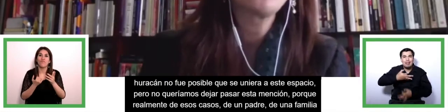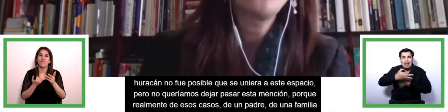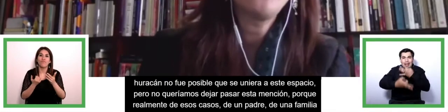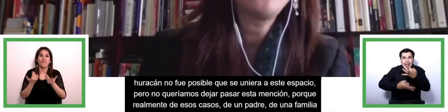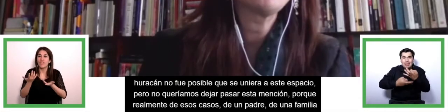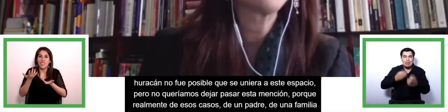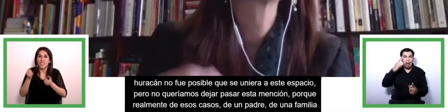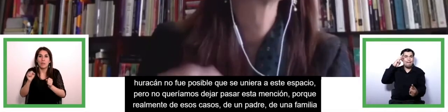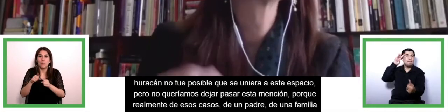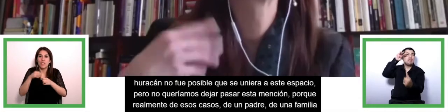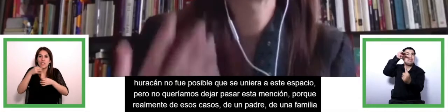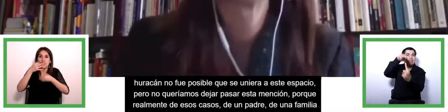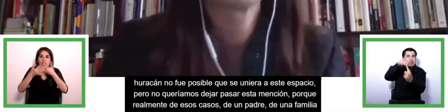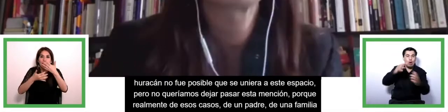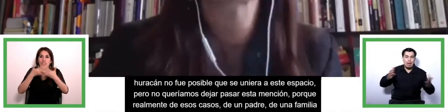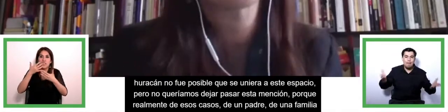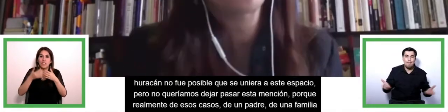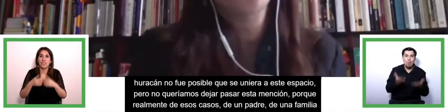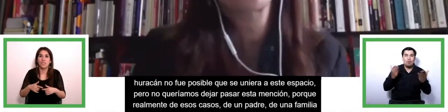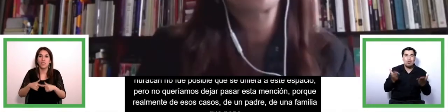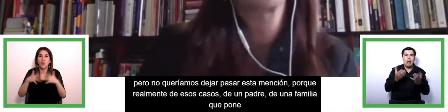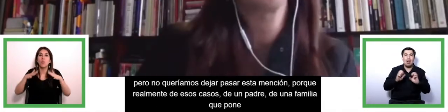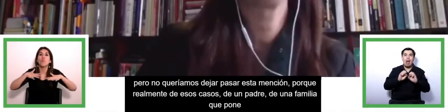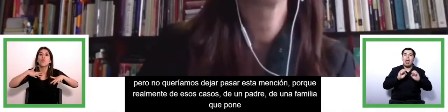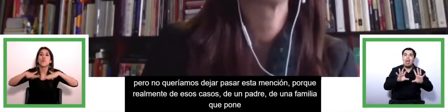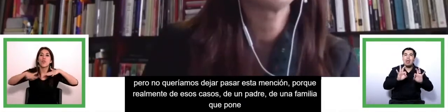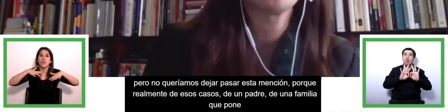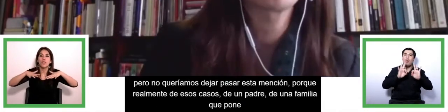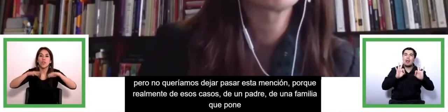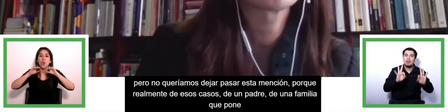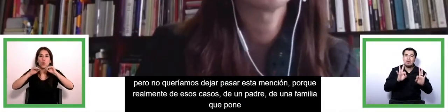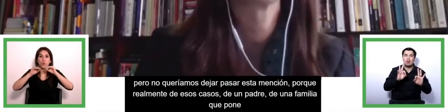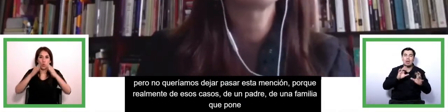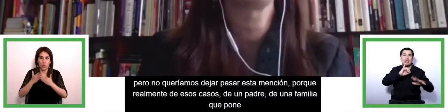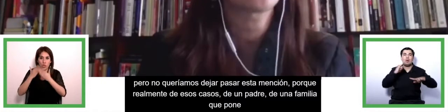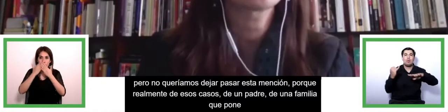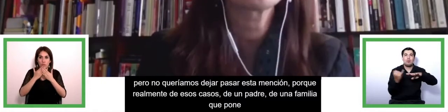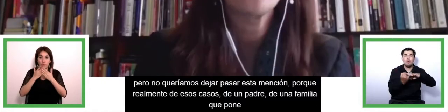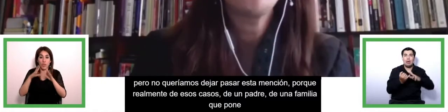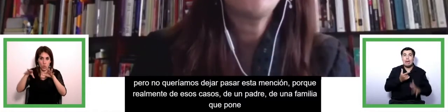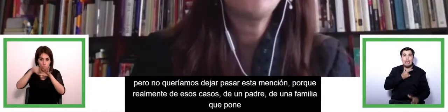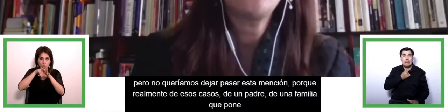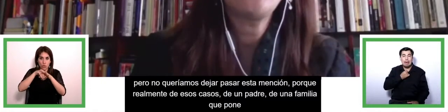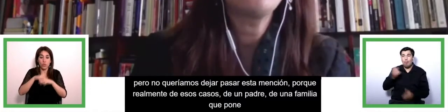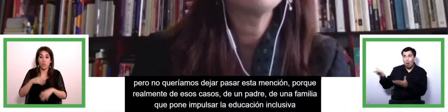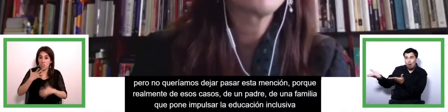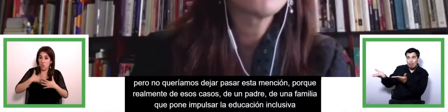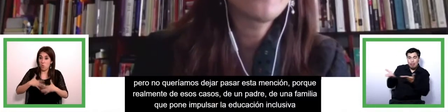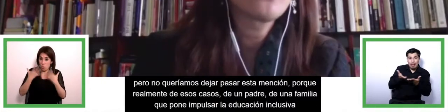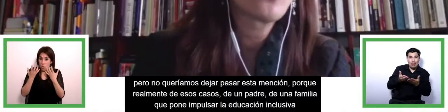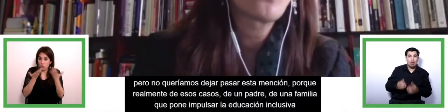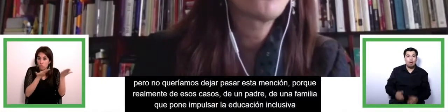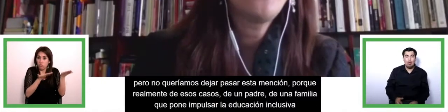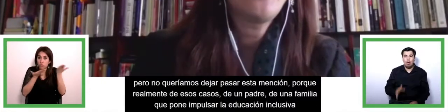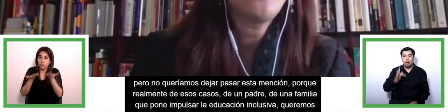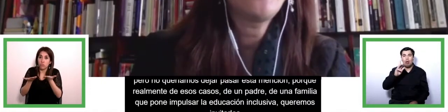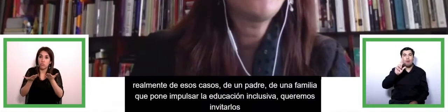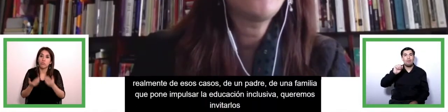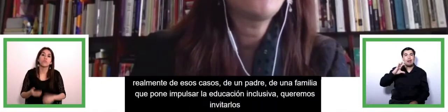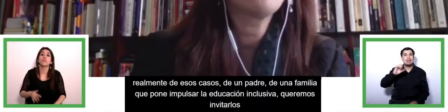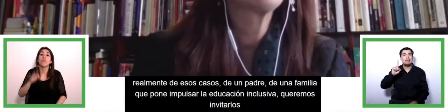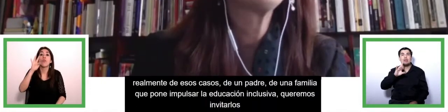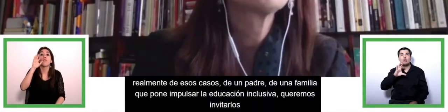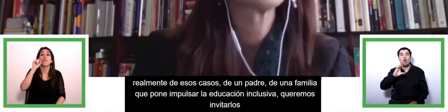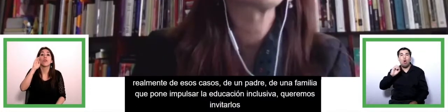su misión impulsar la educación inclusiva. Entonces queremos invitarlos. Francisco, junto a su